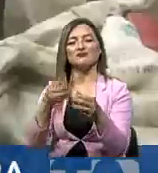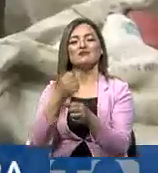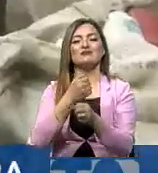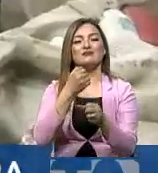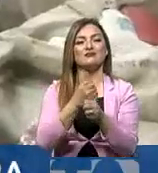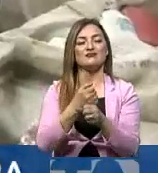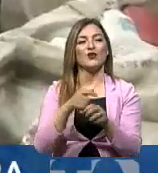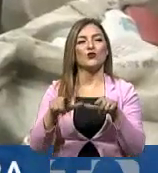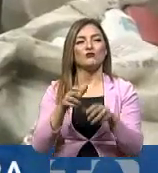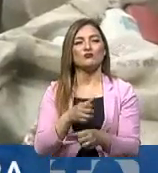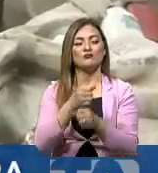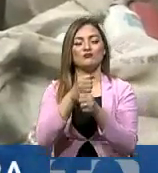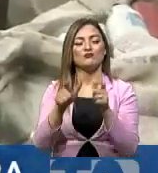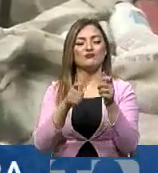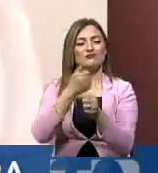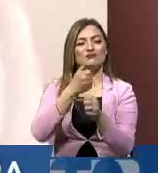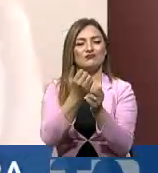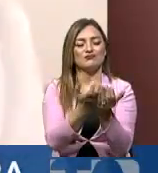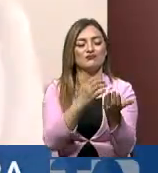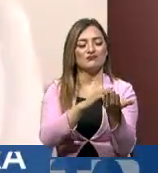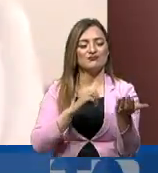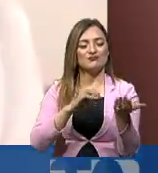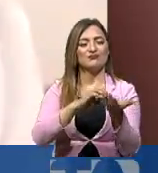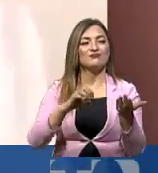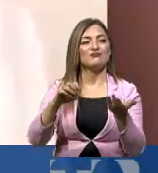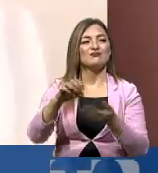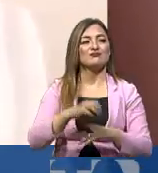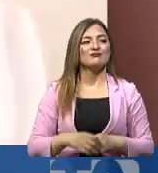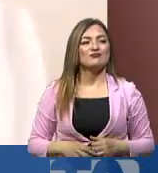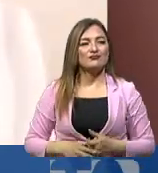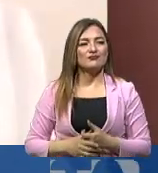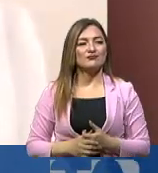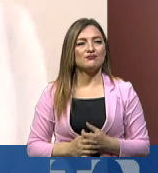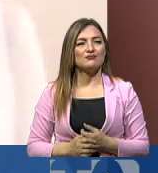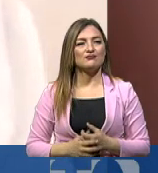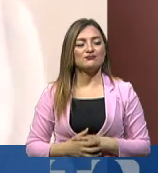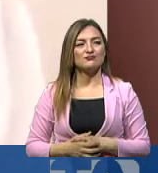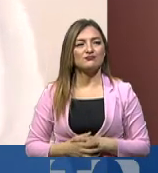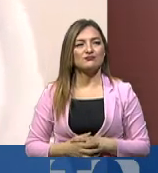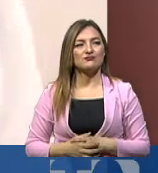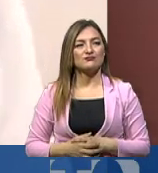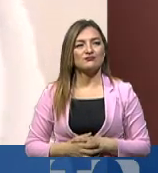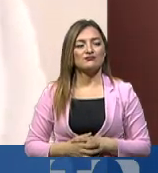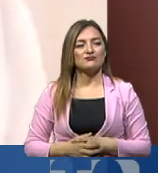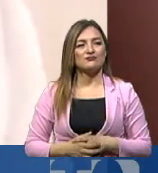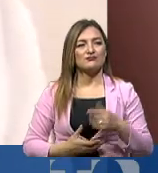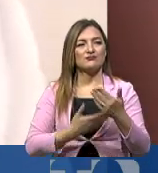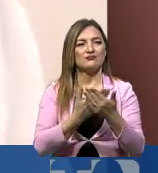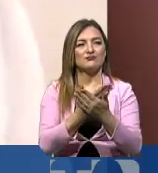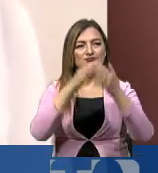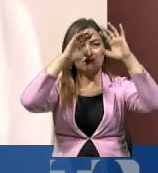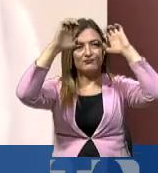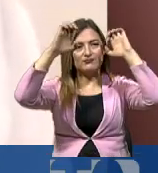crear o seguros para los recicladores yo he propuesto una estrategia de sociedad